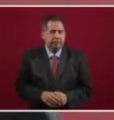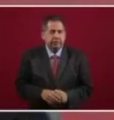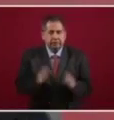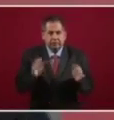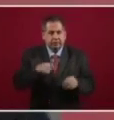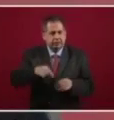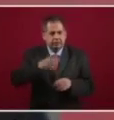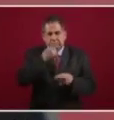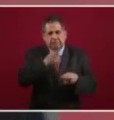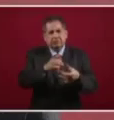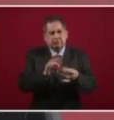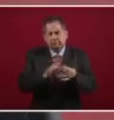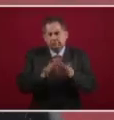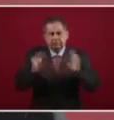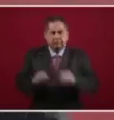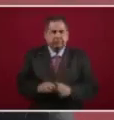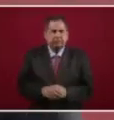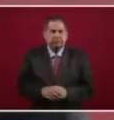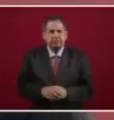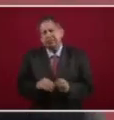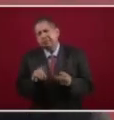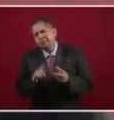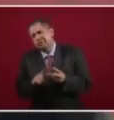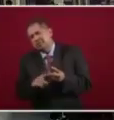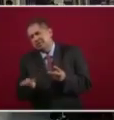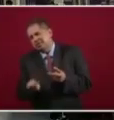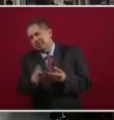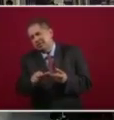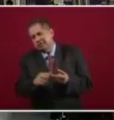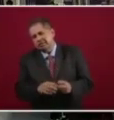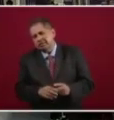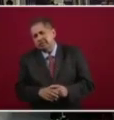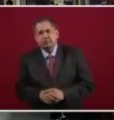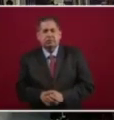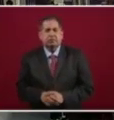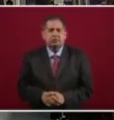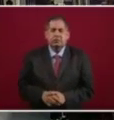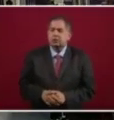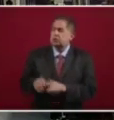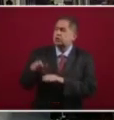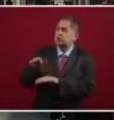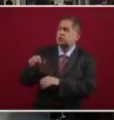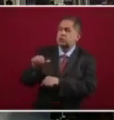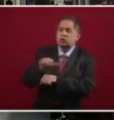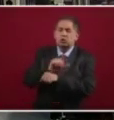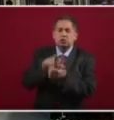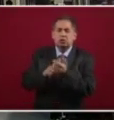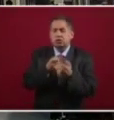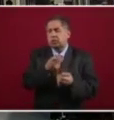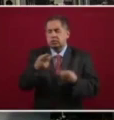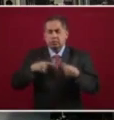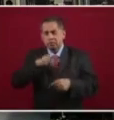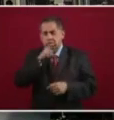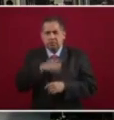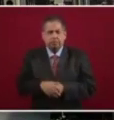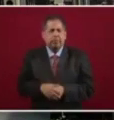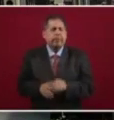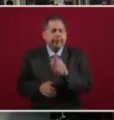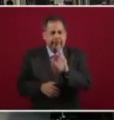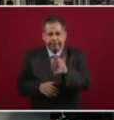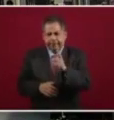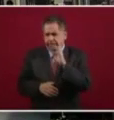a decirlo. ¿Cuál es la otra pregunta? El sector automotriz, ¿hay preocupación? Sí, presidente, lo está viendo